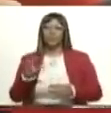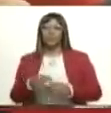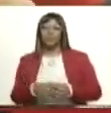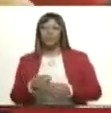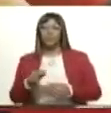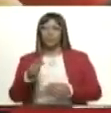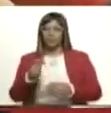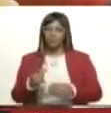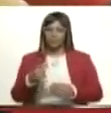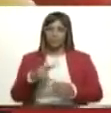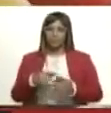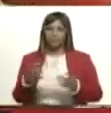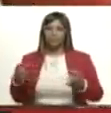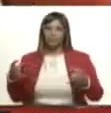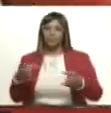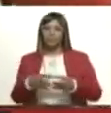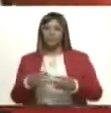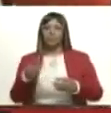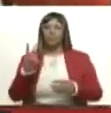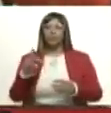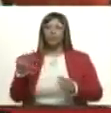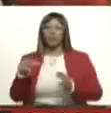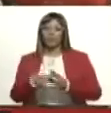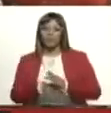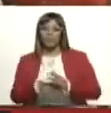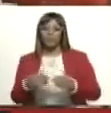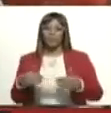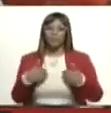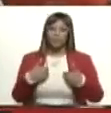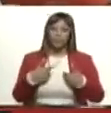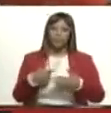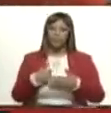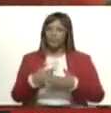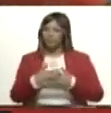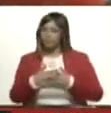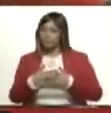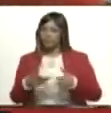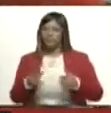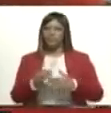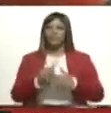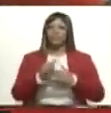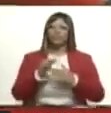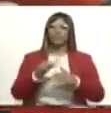es el que va al encuentro de esa Venezuela profunda que sufre y que padece, estoy dispuesto a encabezar